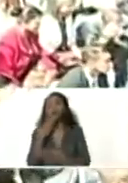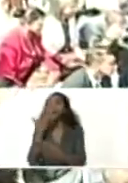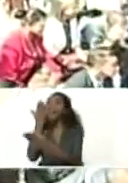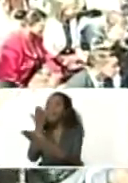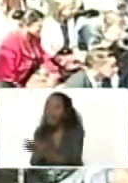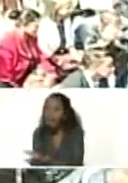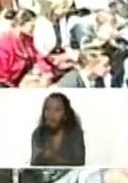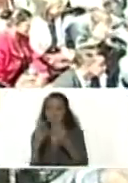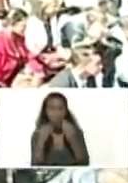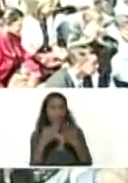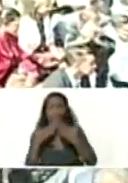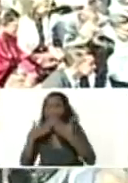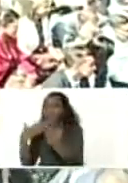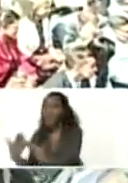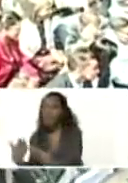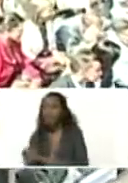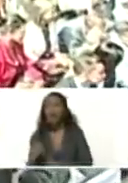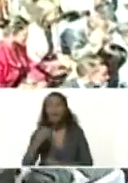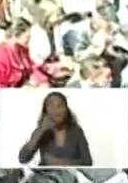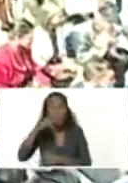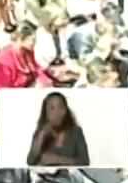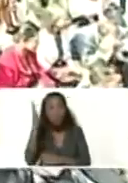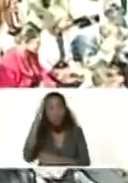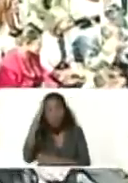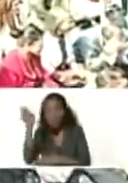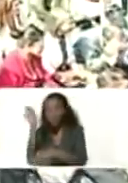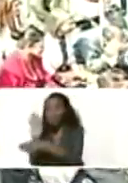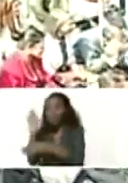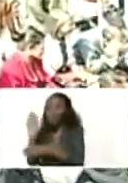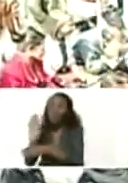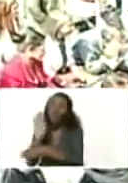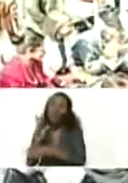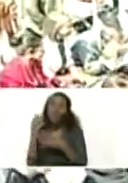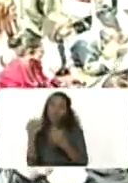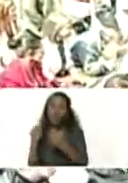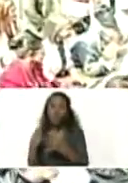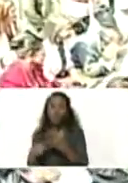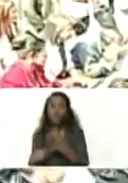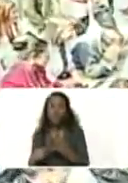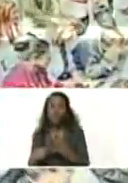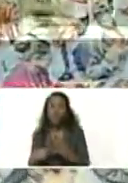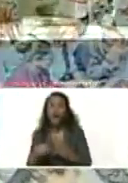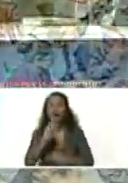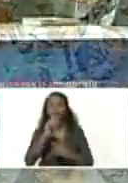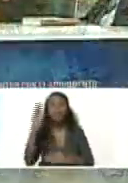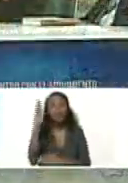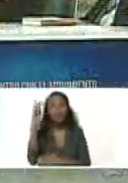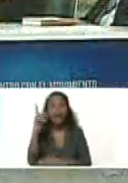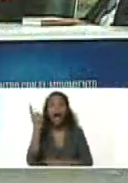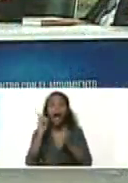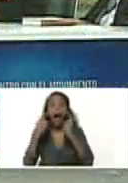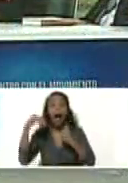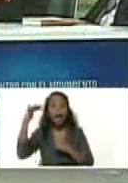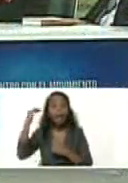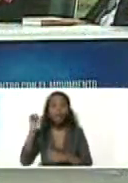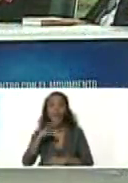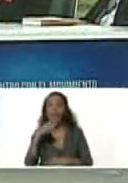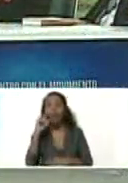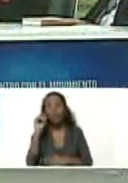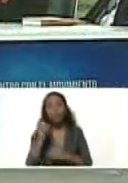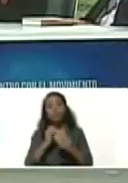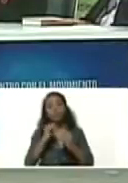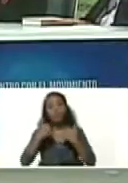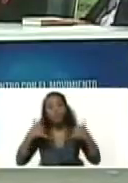cristiano sabe que cuida mucho sus bienes. Hay iglesias que tienen una plantica eléctrica de hace 20 años y